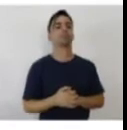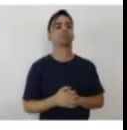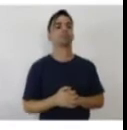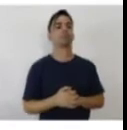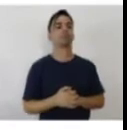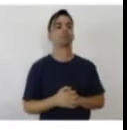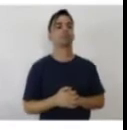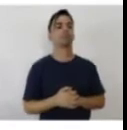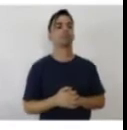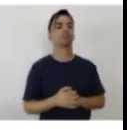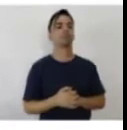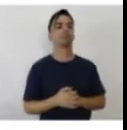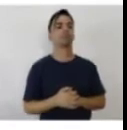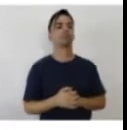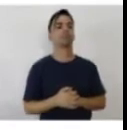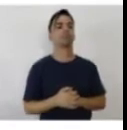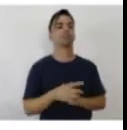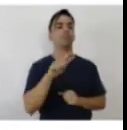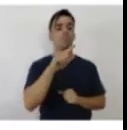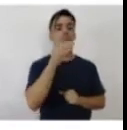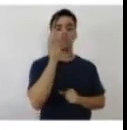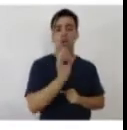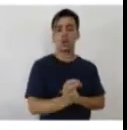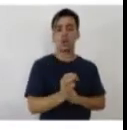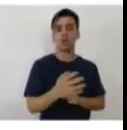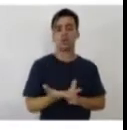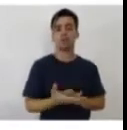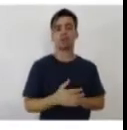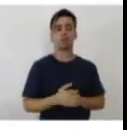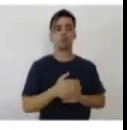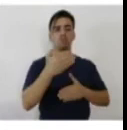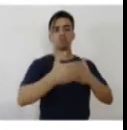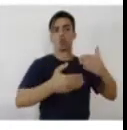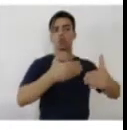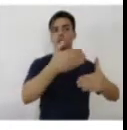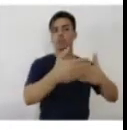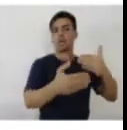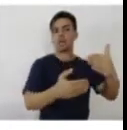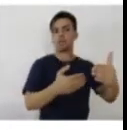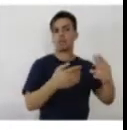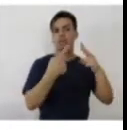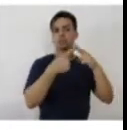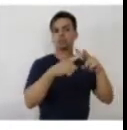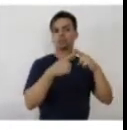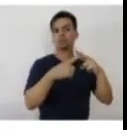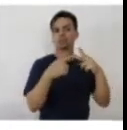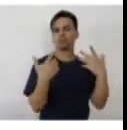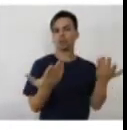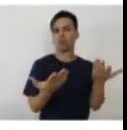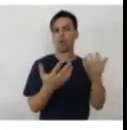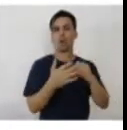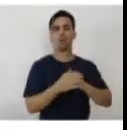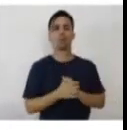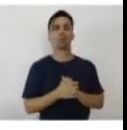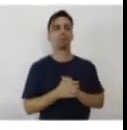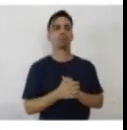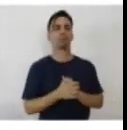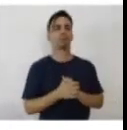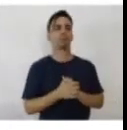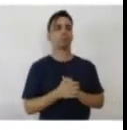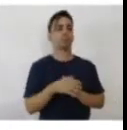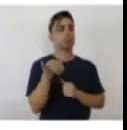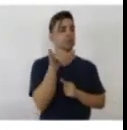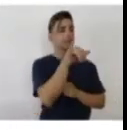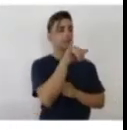inecuación cuadrática, y por tanto los procedimientos para su solución